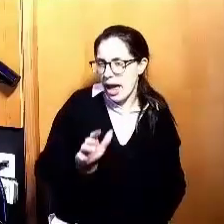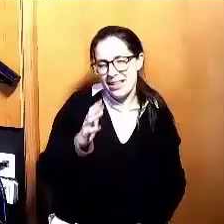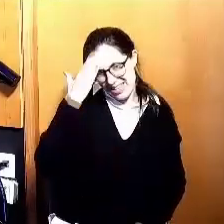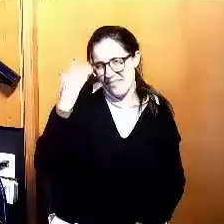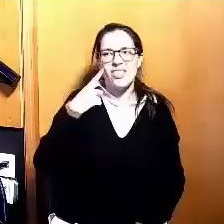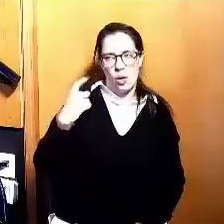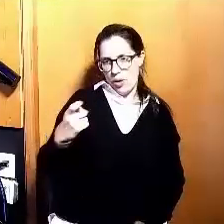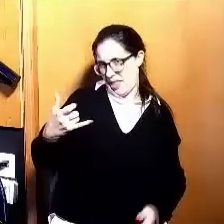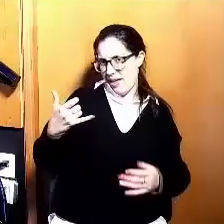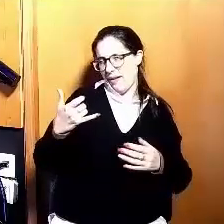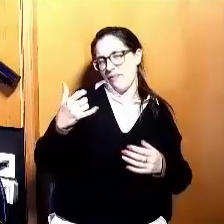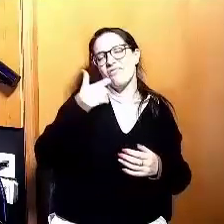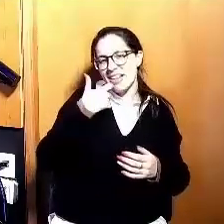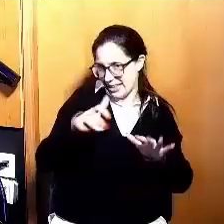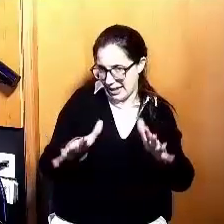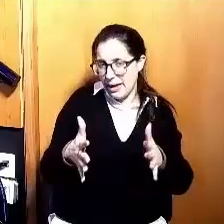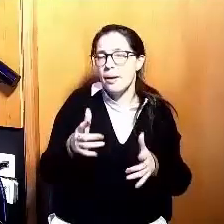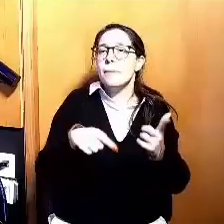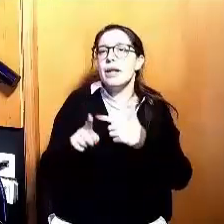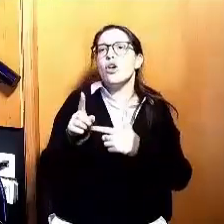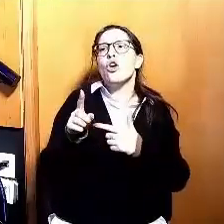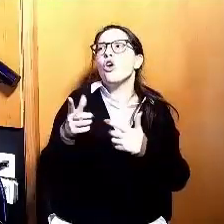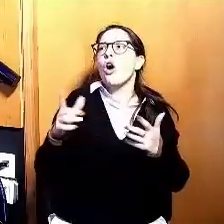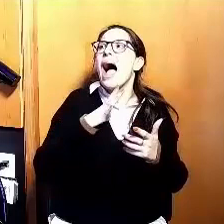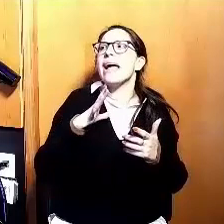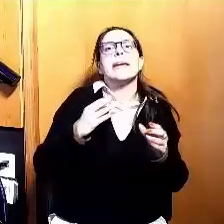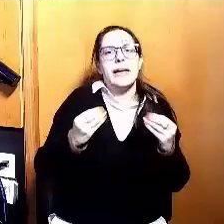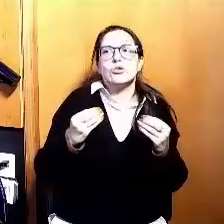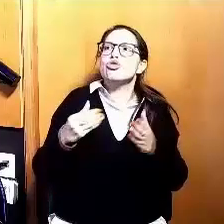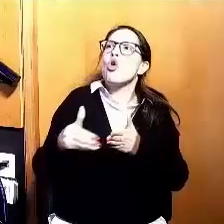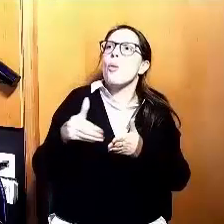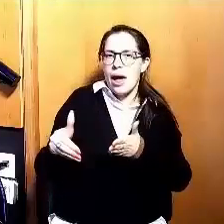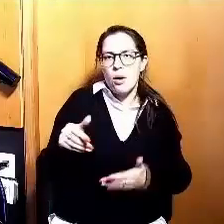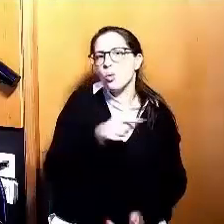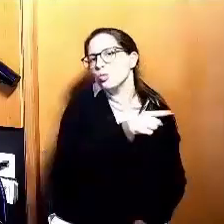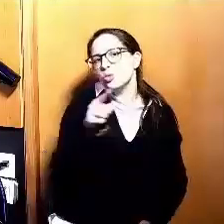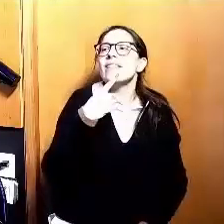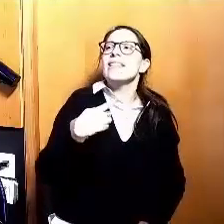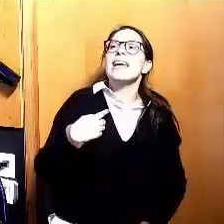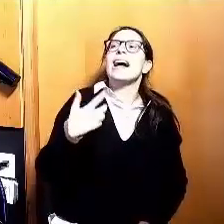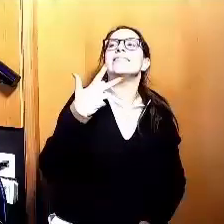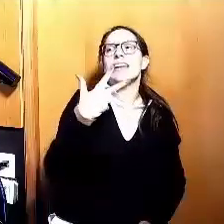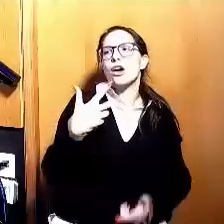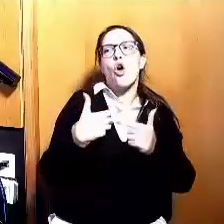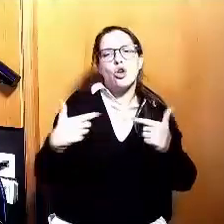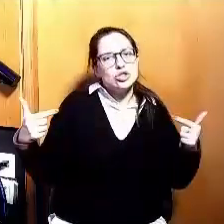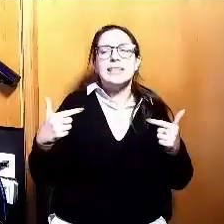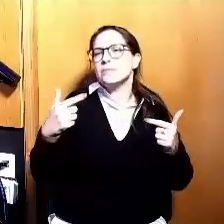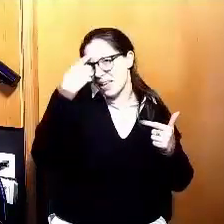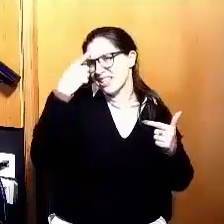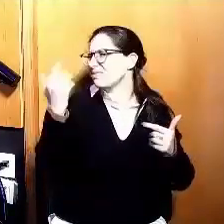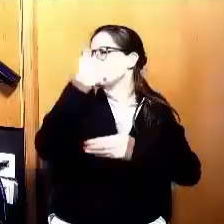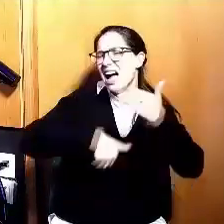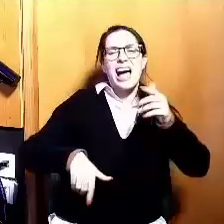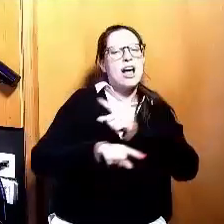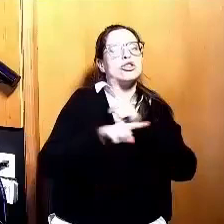cuenta de lo que falta. Pero ¿qué sobra? Díganme 3 cosas que sacarían de la agenda de datos que no funcionaron, que